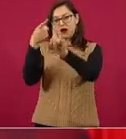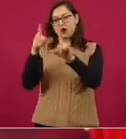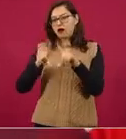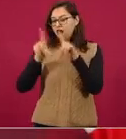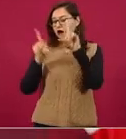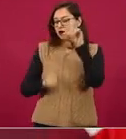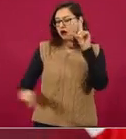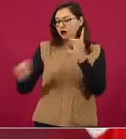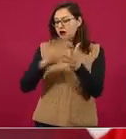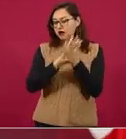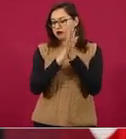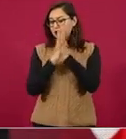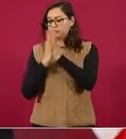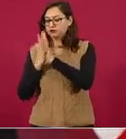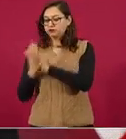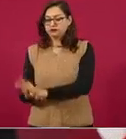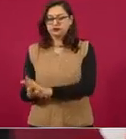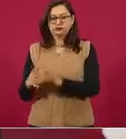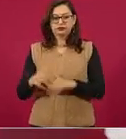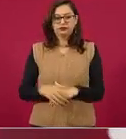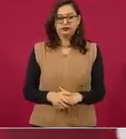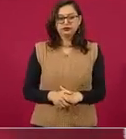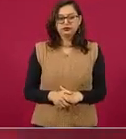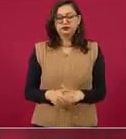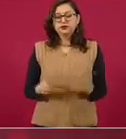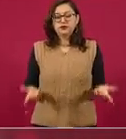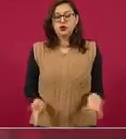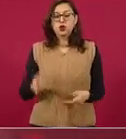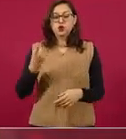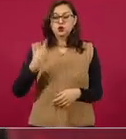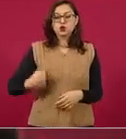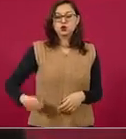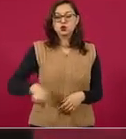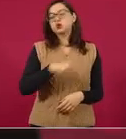y no es el quítate tú porque quiero yo, no llegamos aquí